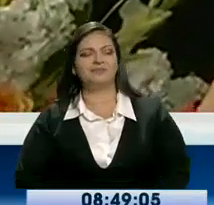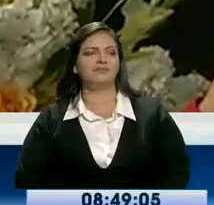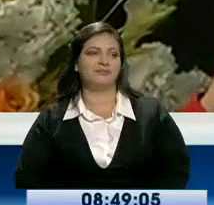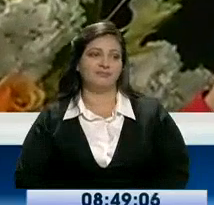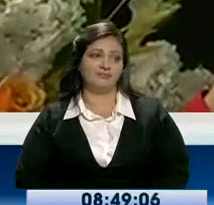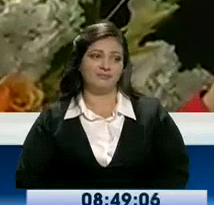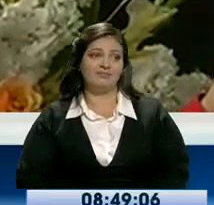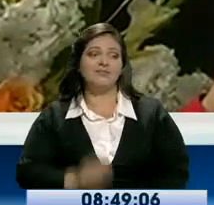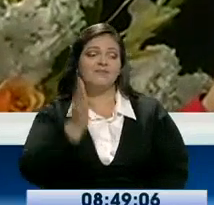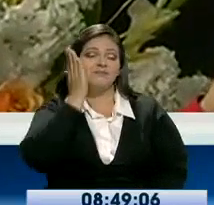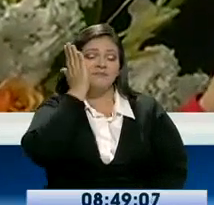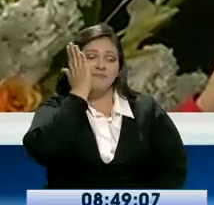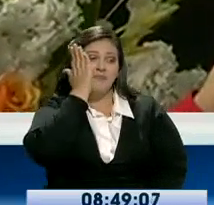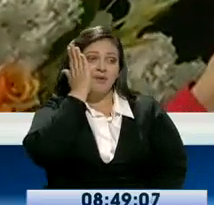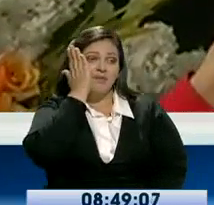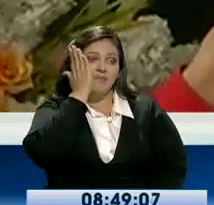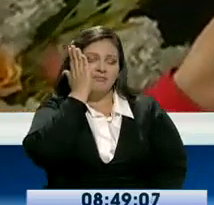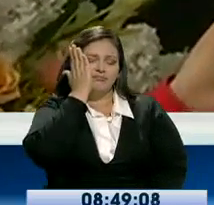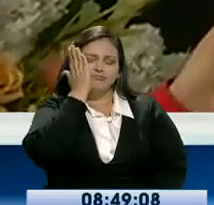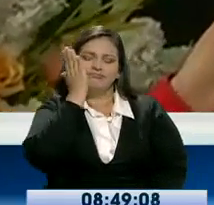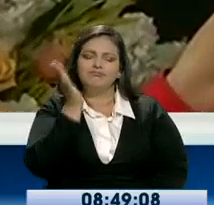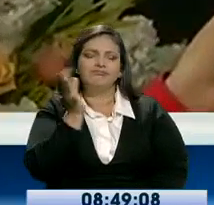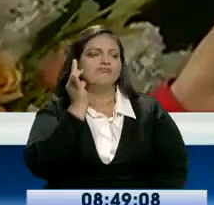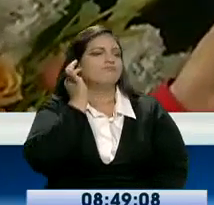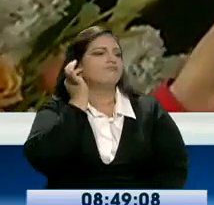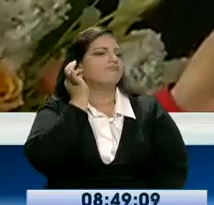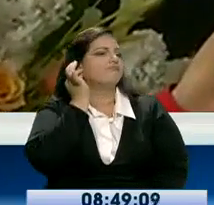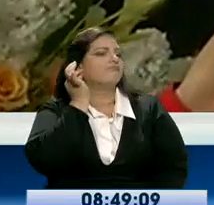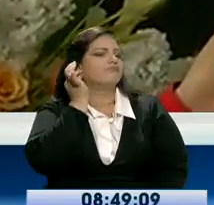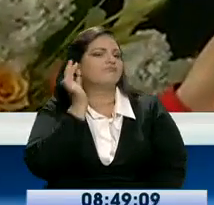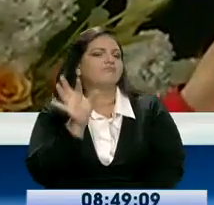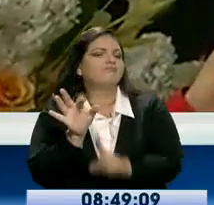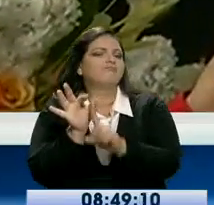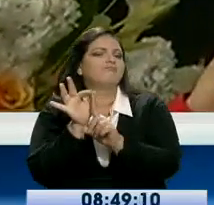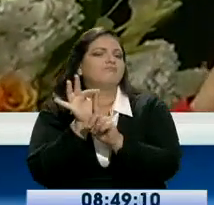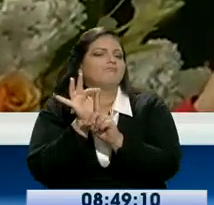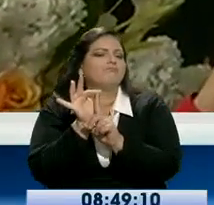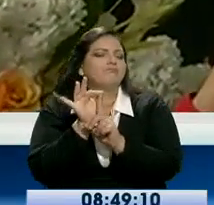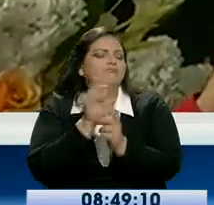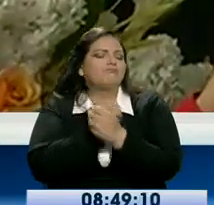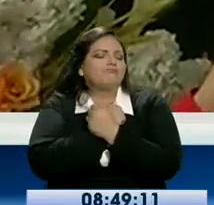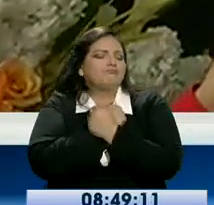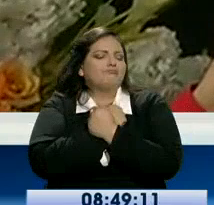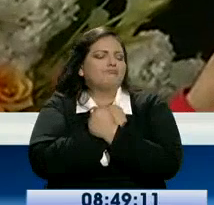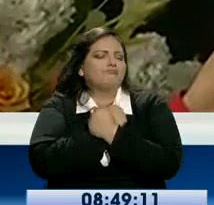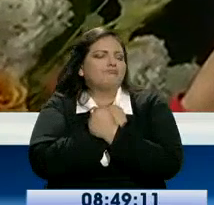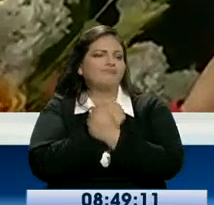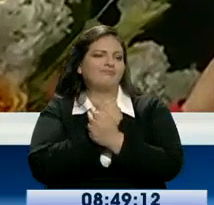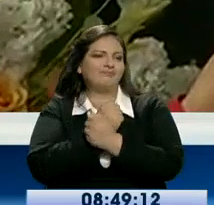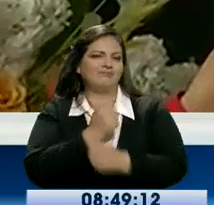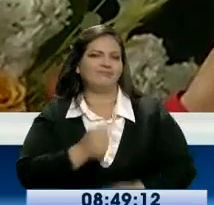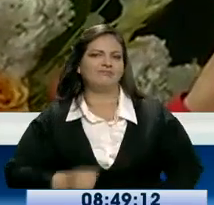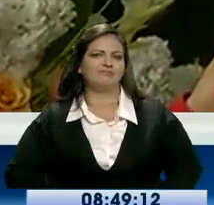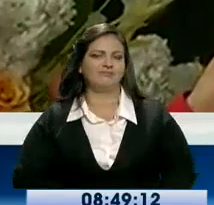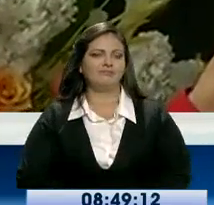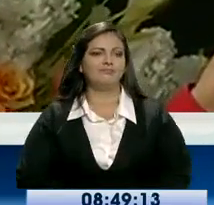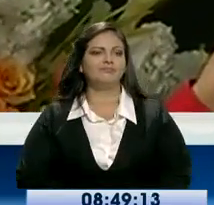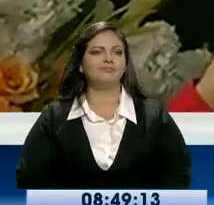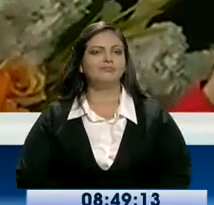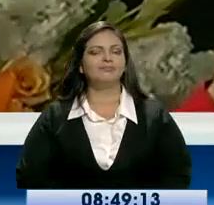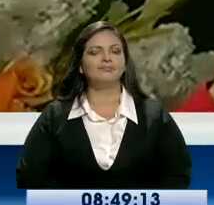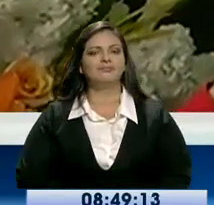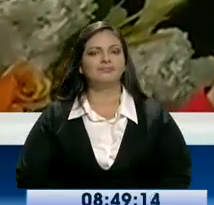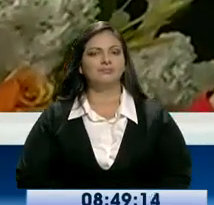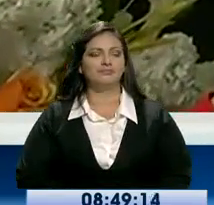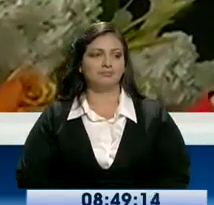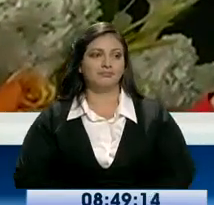madre es una mujer especial. Yo, para mí, la mejor del mundo, aparte de la Virgen María. Primero